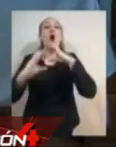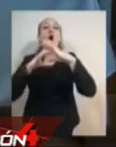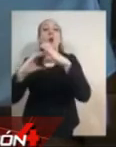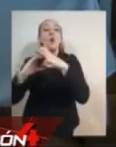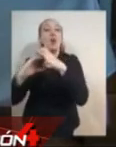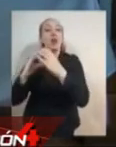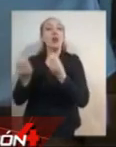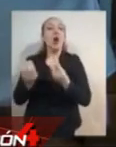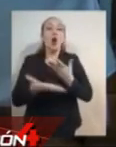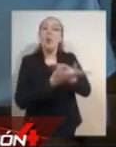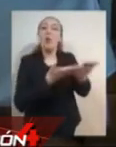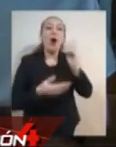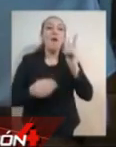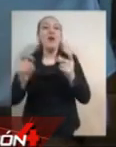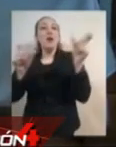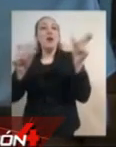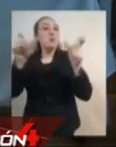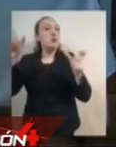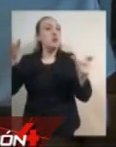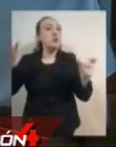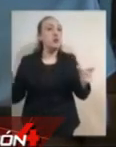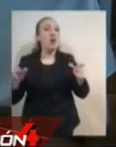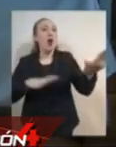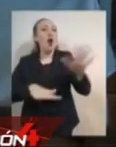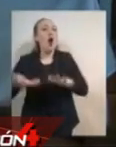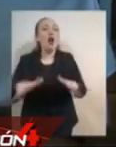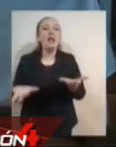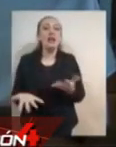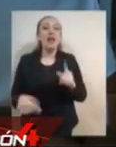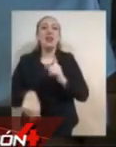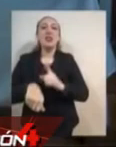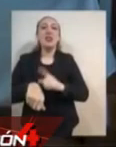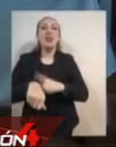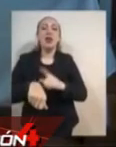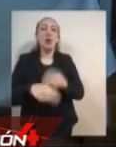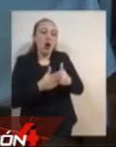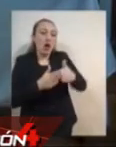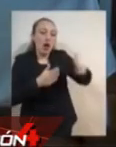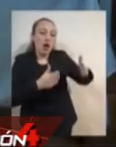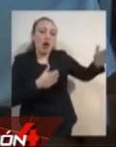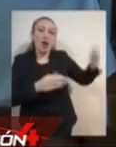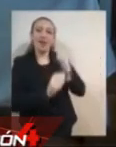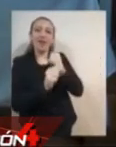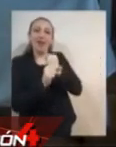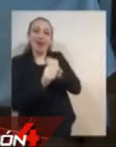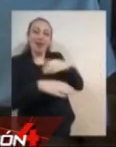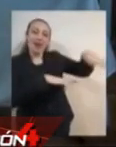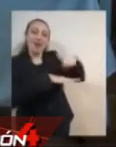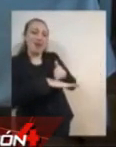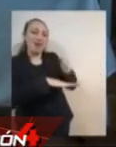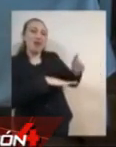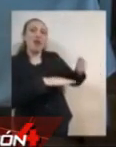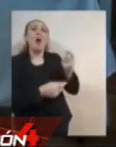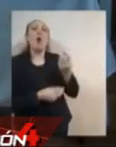comunicación para que cada vecino o vecina sepa en cada momento sobre qué tramos se están trabajando, cuáles son las